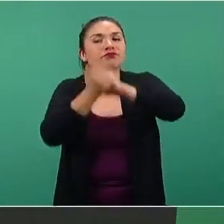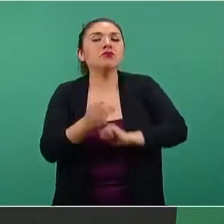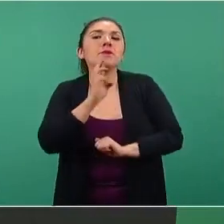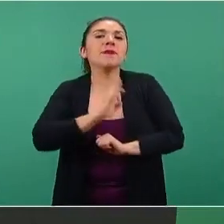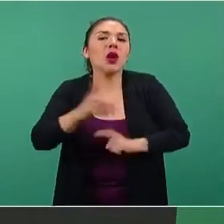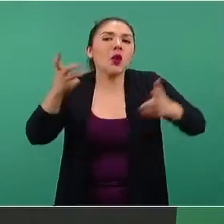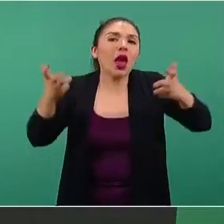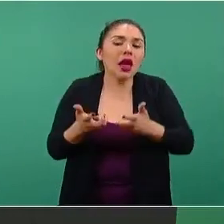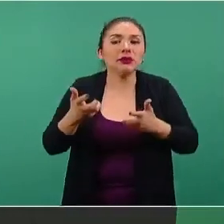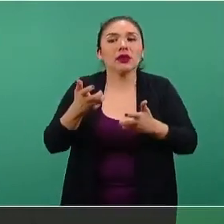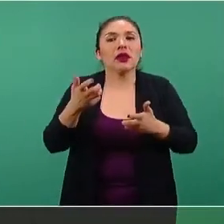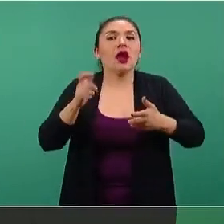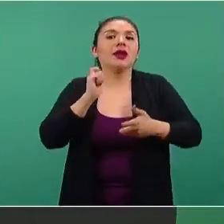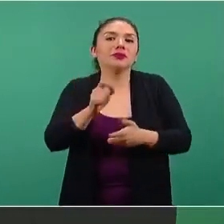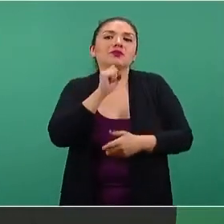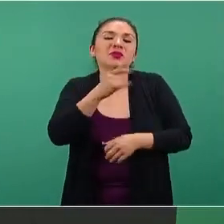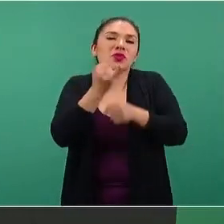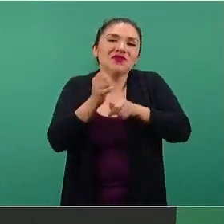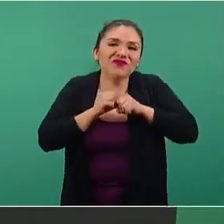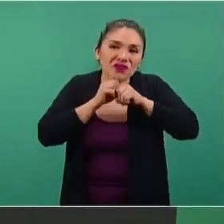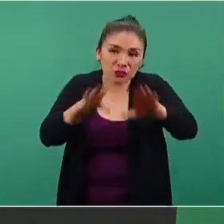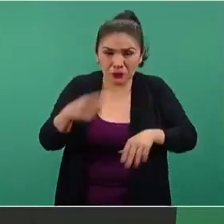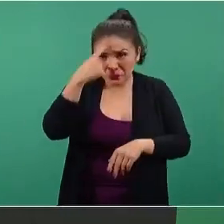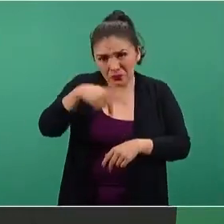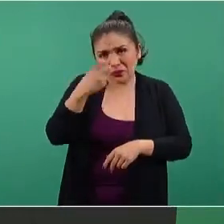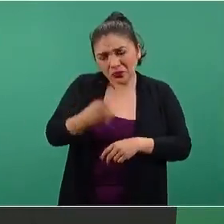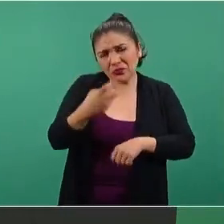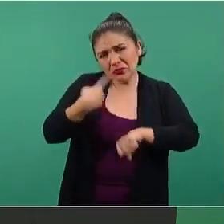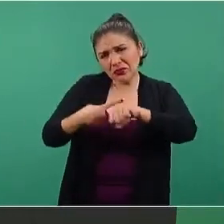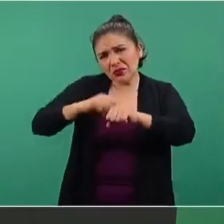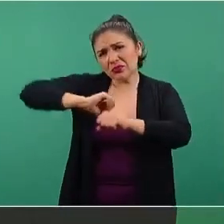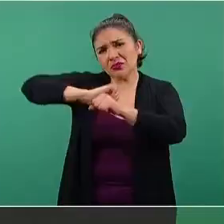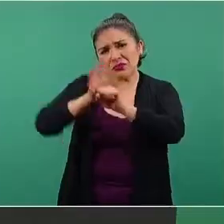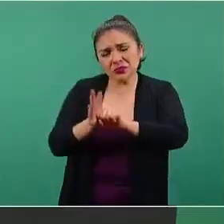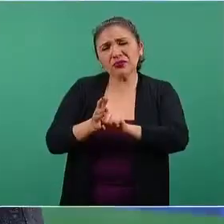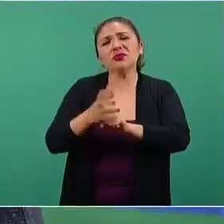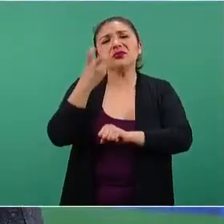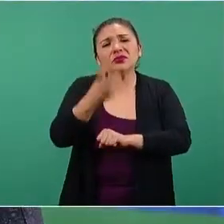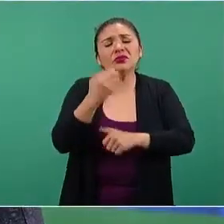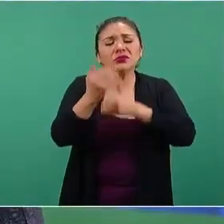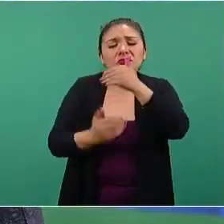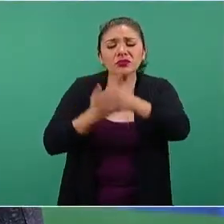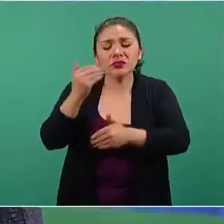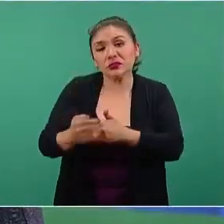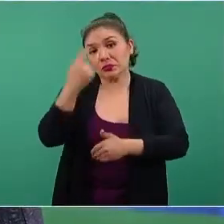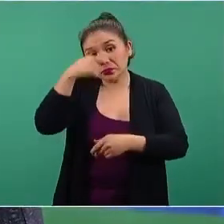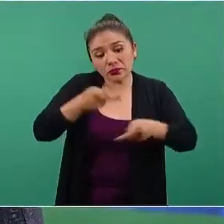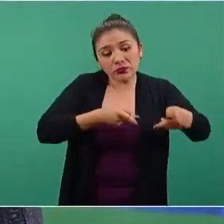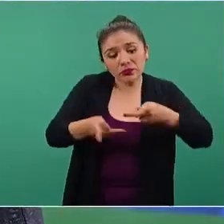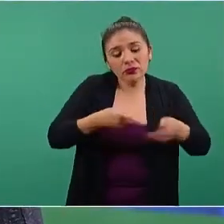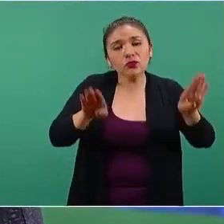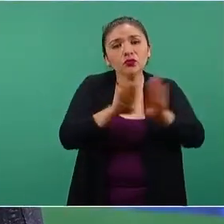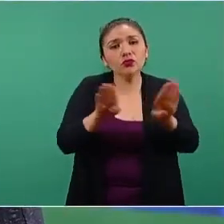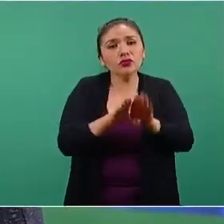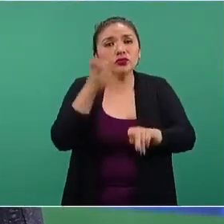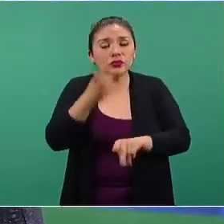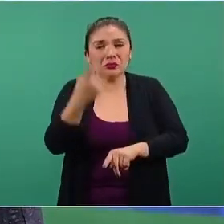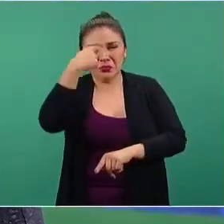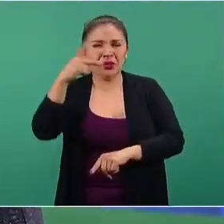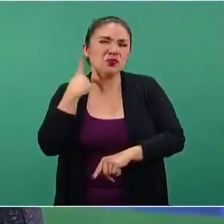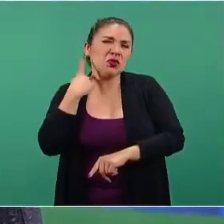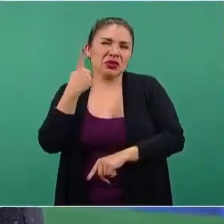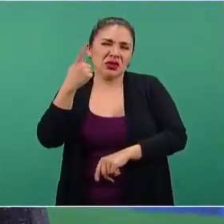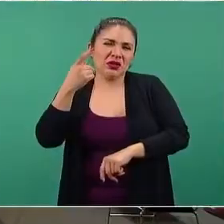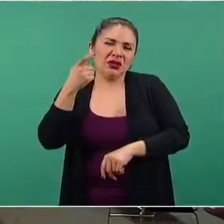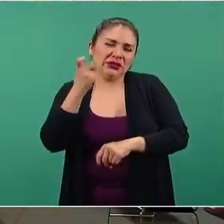día en lo que es la información de la pandemia y el curso de la estrategia operativa de la Política Nacional